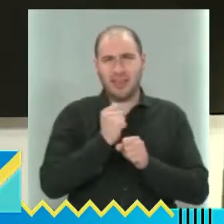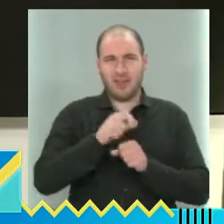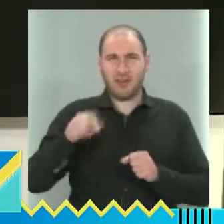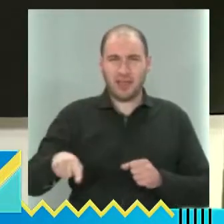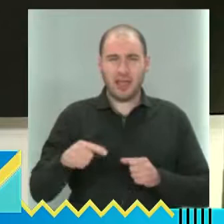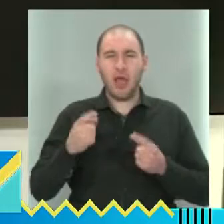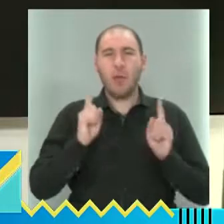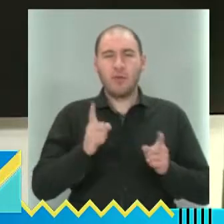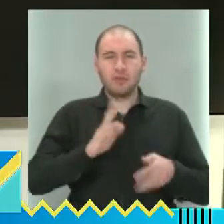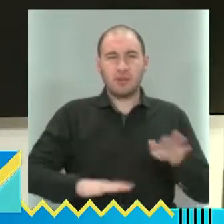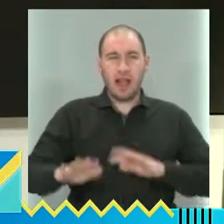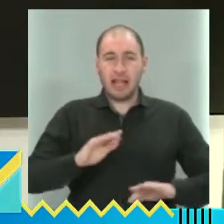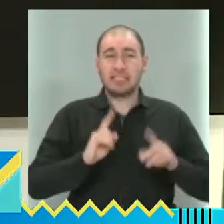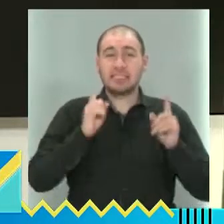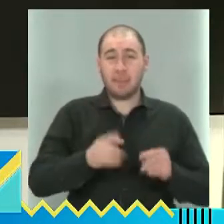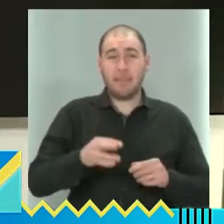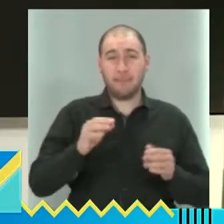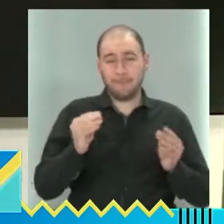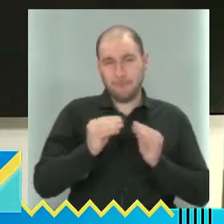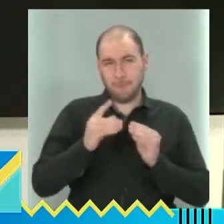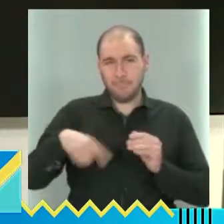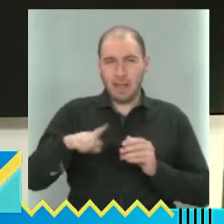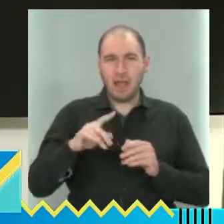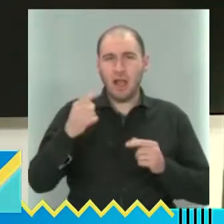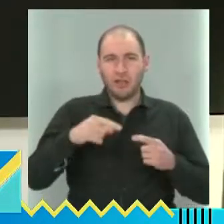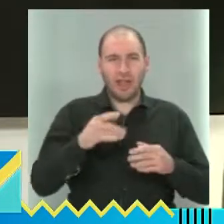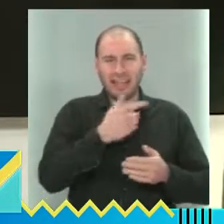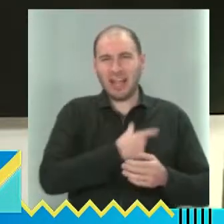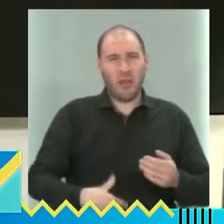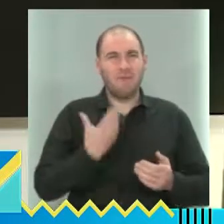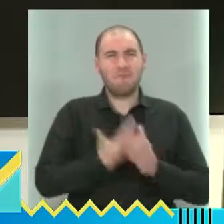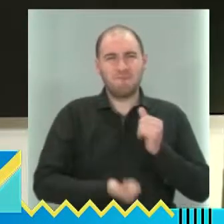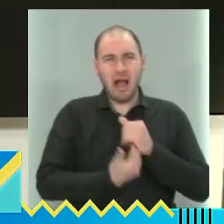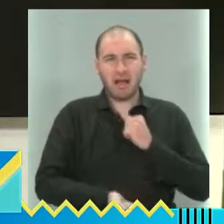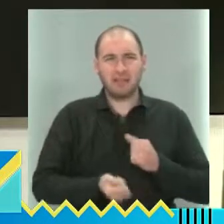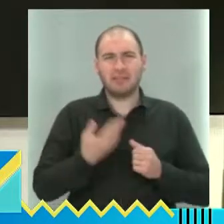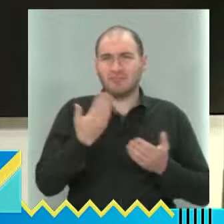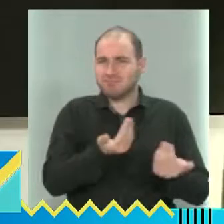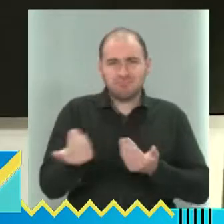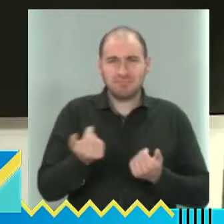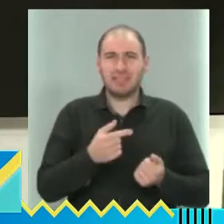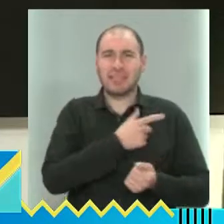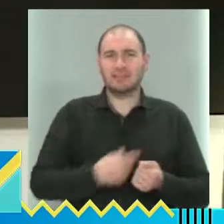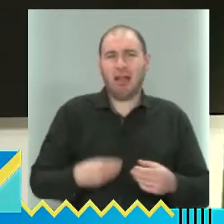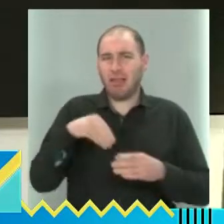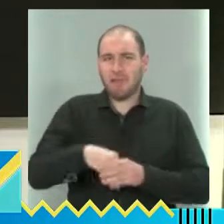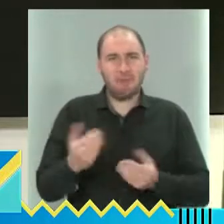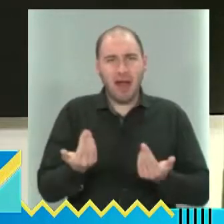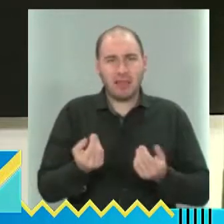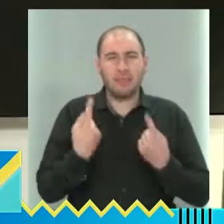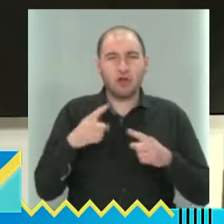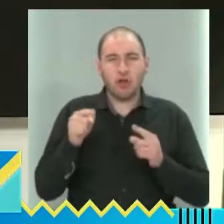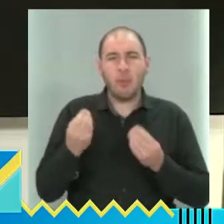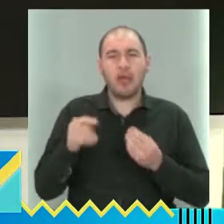que realizan los docentes y también los padres, se vio mucho la falencia del Estado, a veces la falta, la ausencia del Estado, pero bueno, cómo